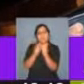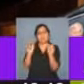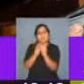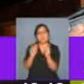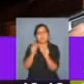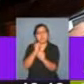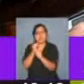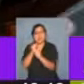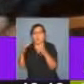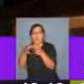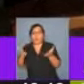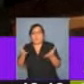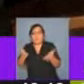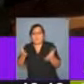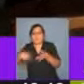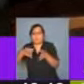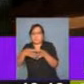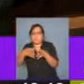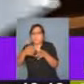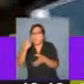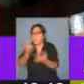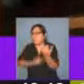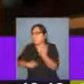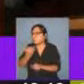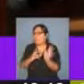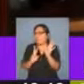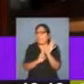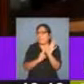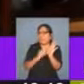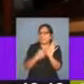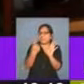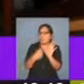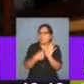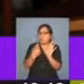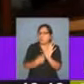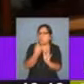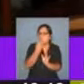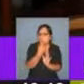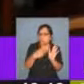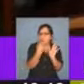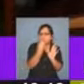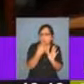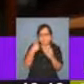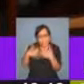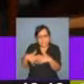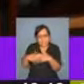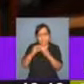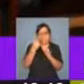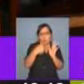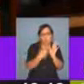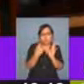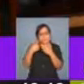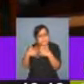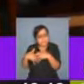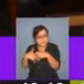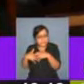trabajando con nuestros equipos de asesores, desglosando el decreto por temas, y sobre eso hay mucha gente que